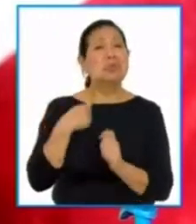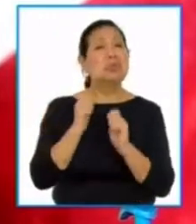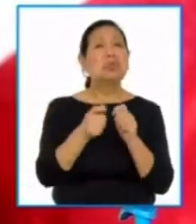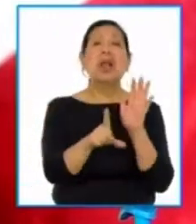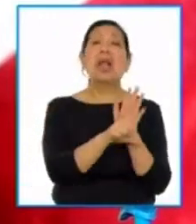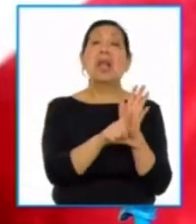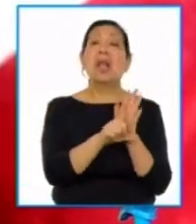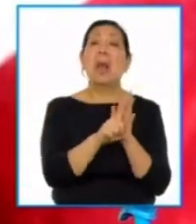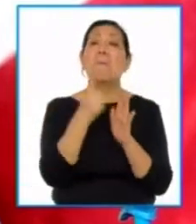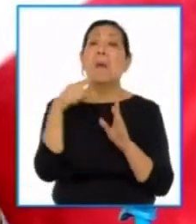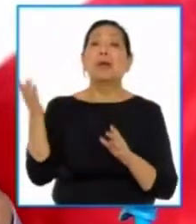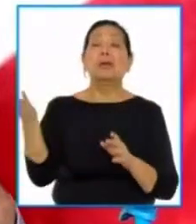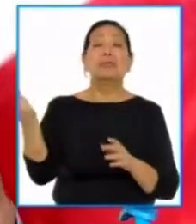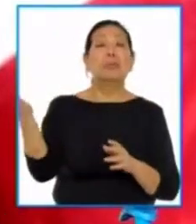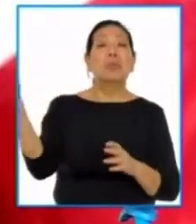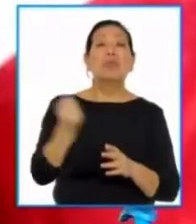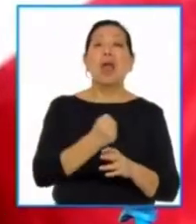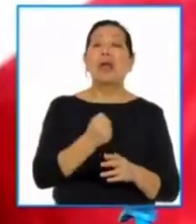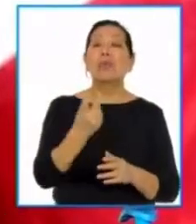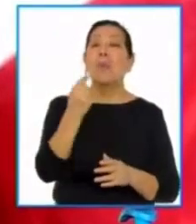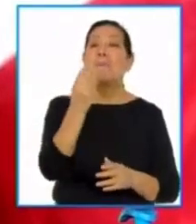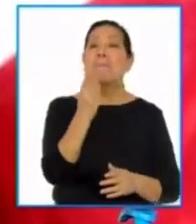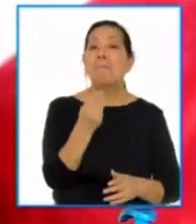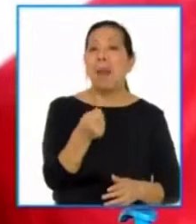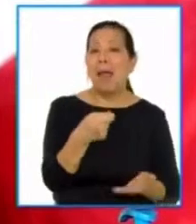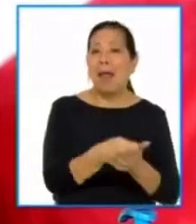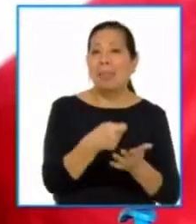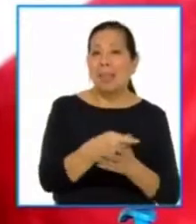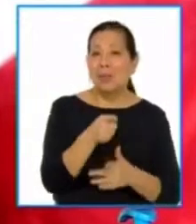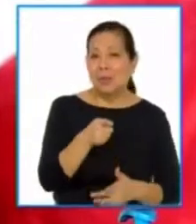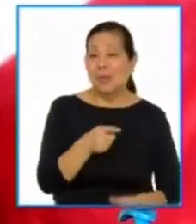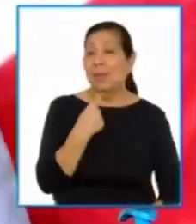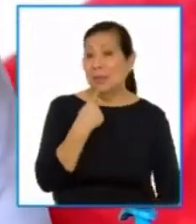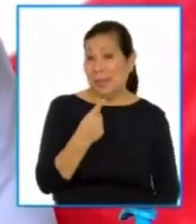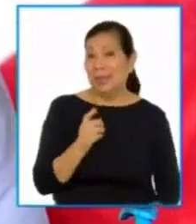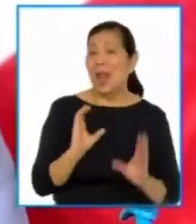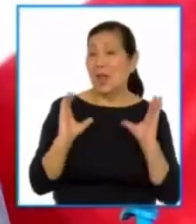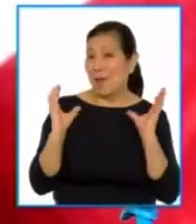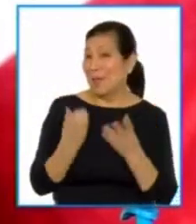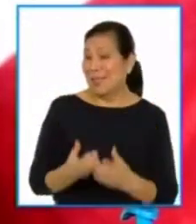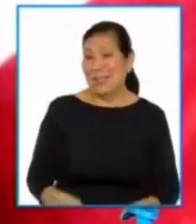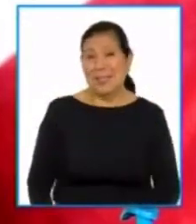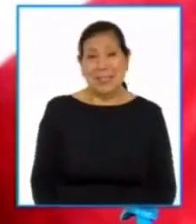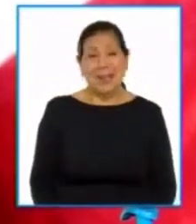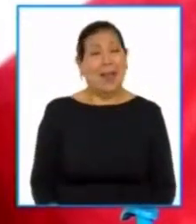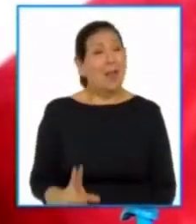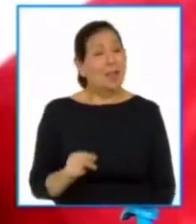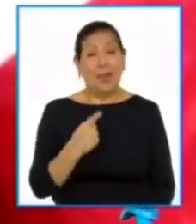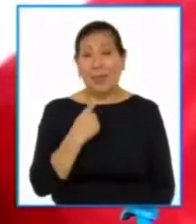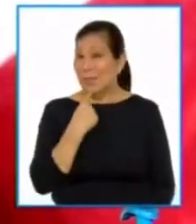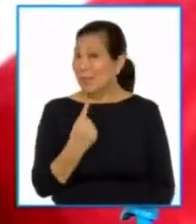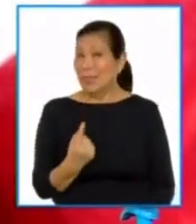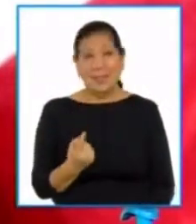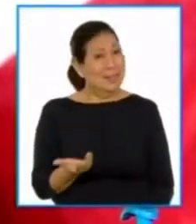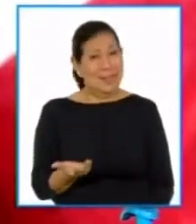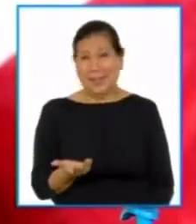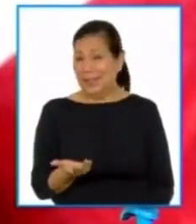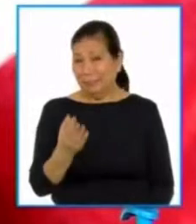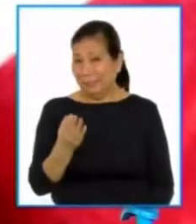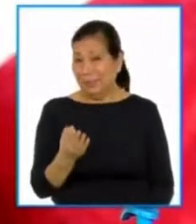ley para que saques tu plata. Eso es lo que está diciendo. Lo que no les está diciendo